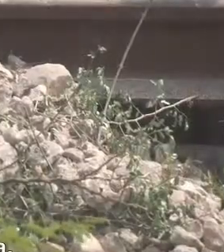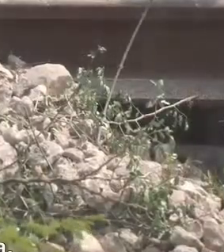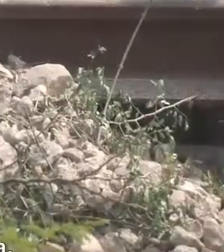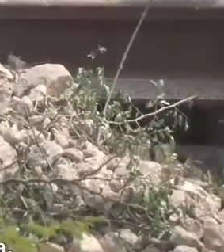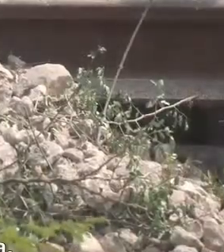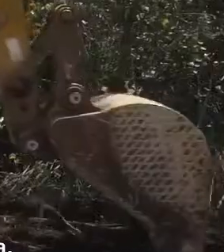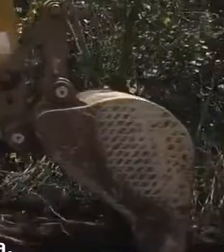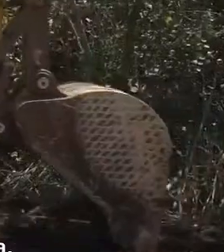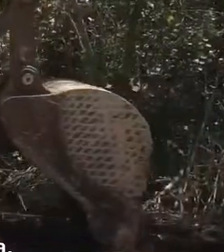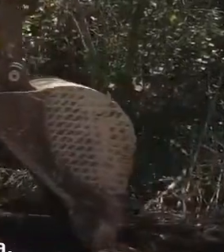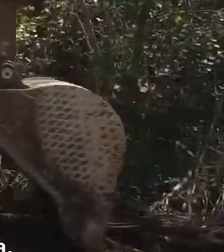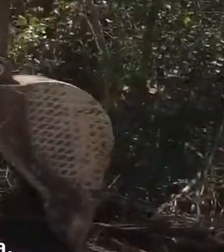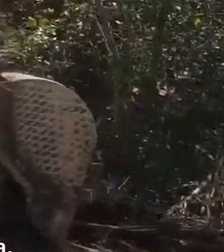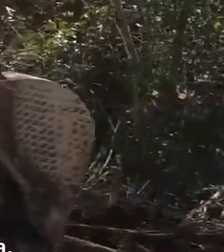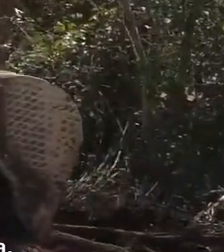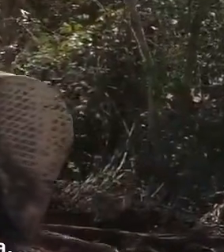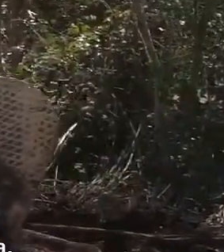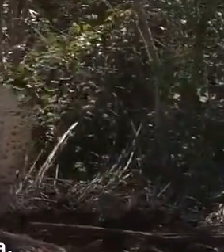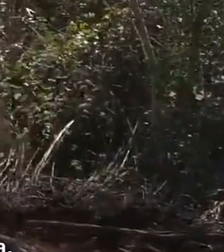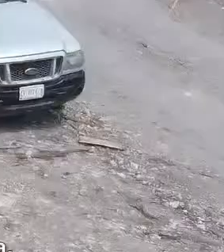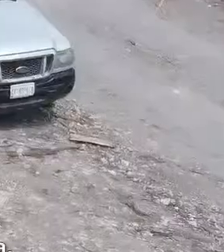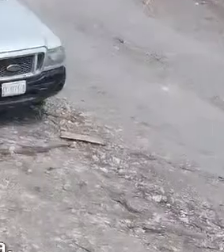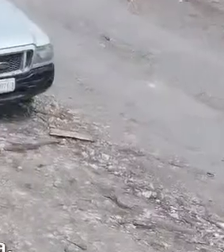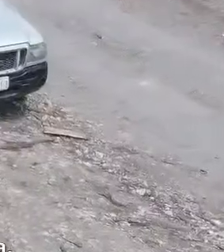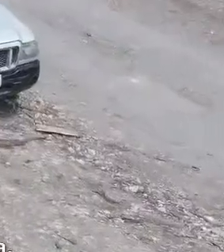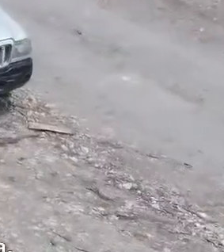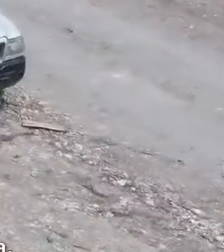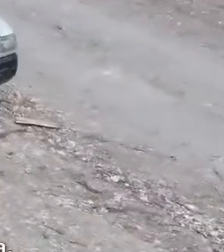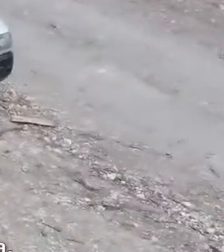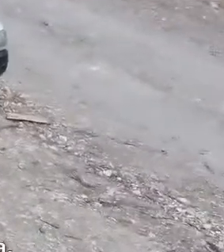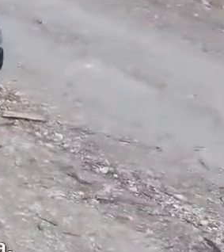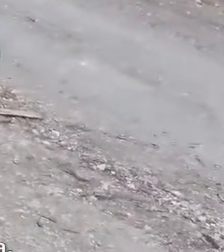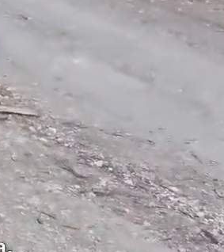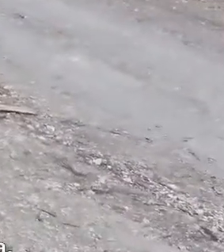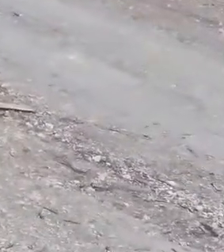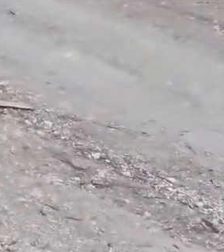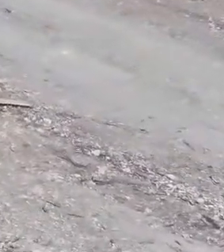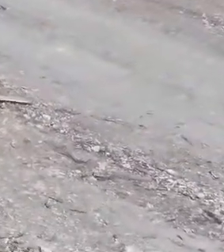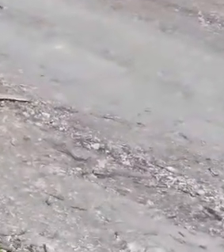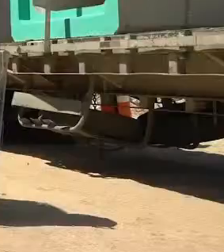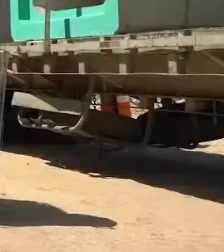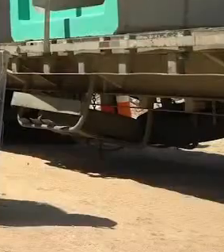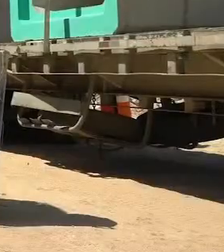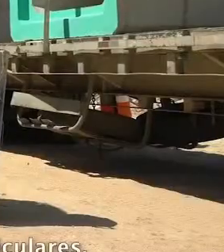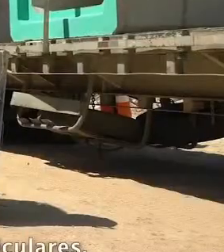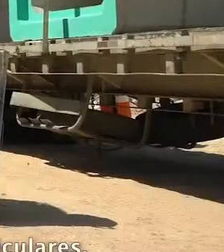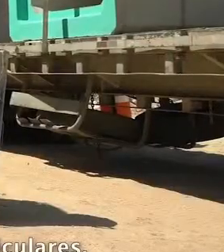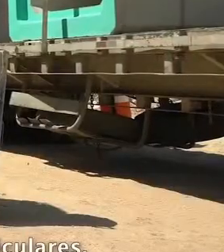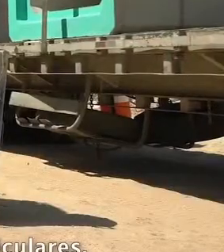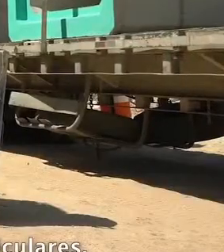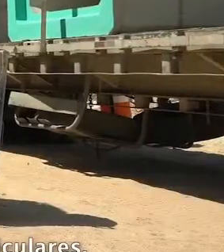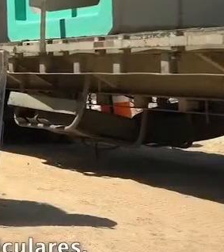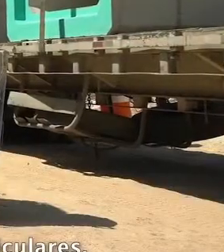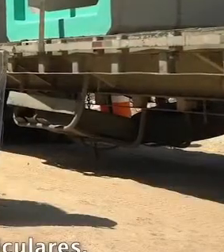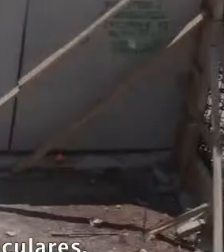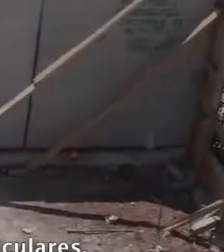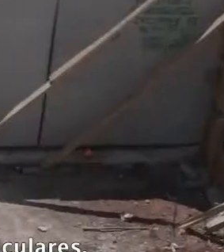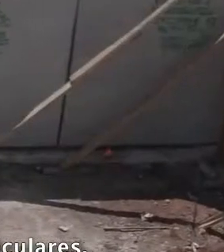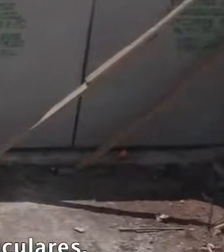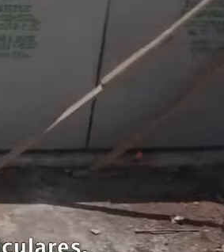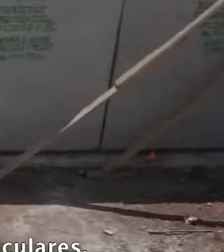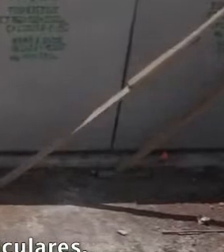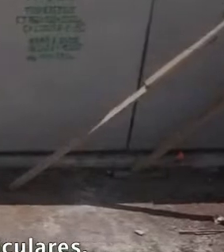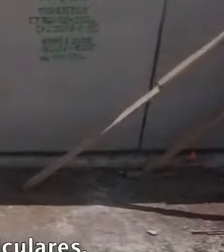En el tramo 3, avanzamos en el despalme, la formación de terraplén y el desmontaje de vía. Continuamos con la colocación de